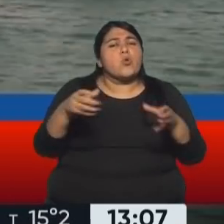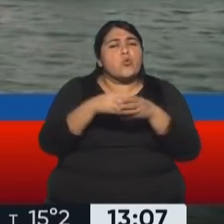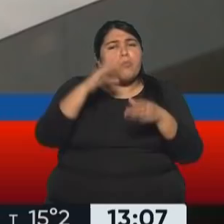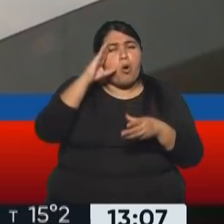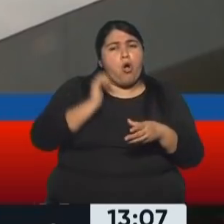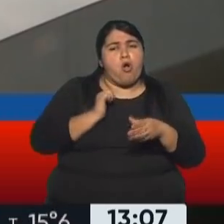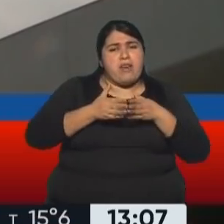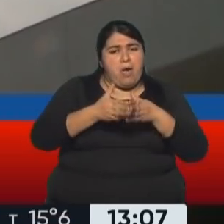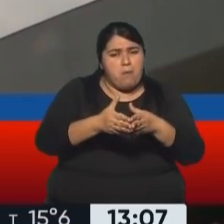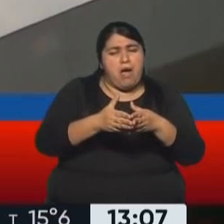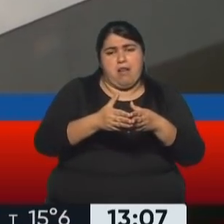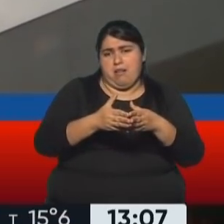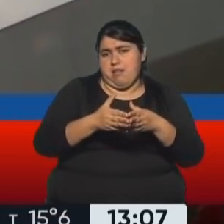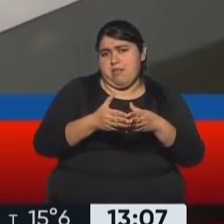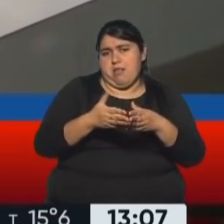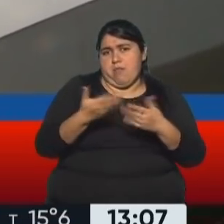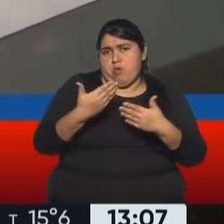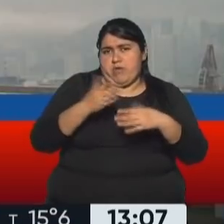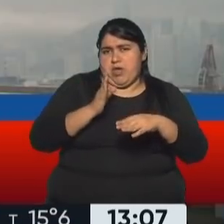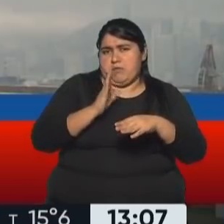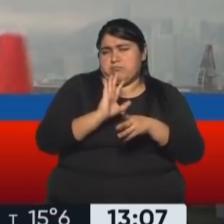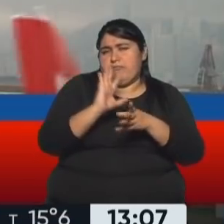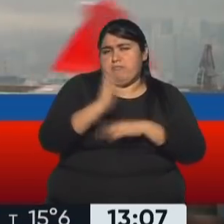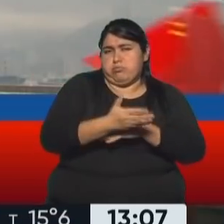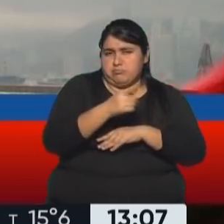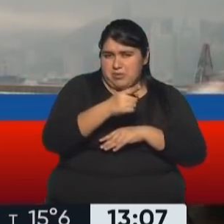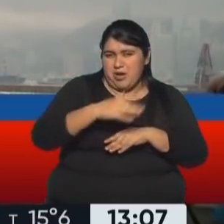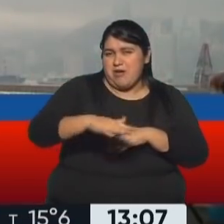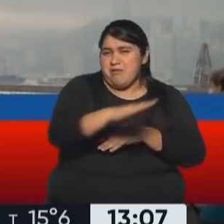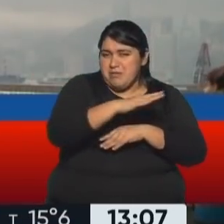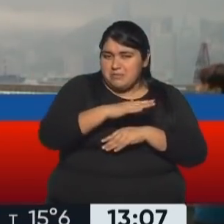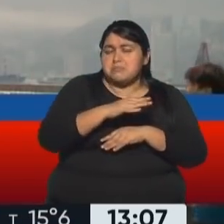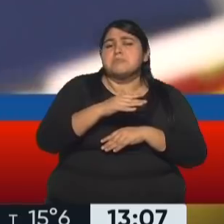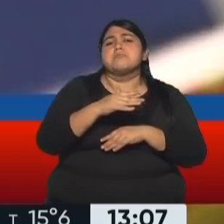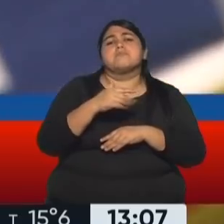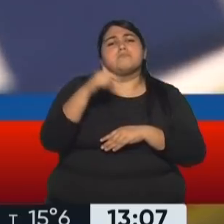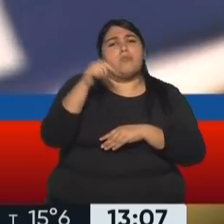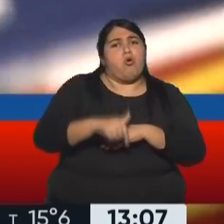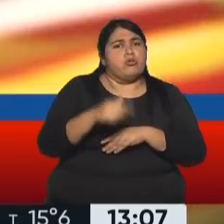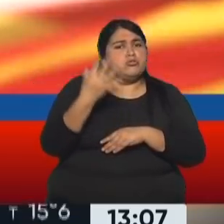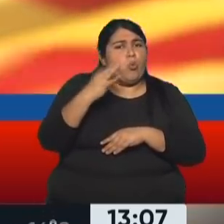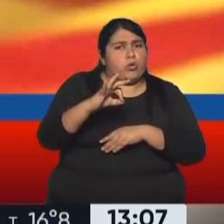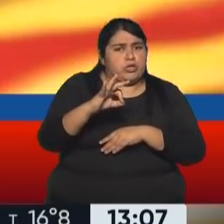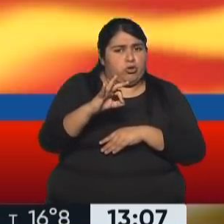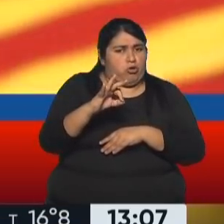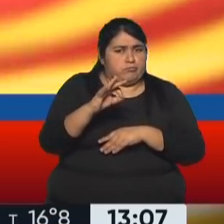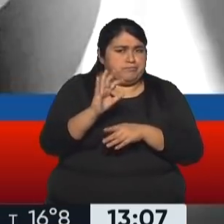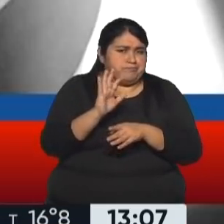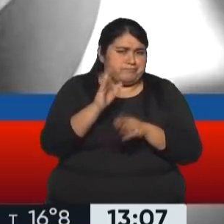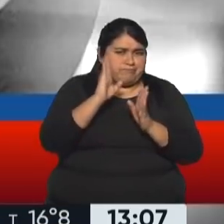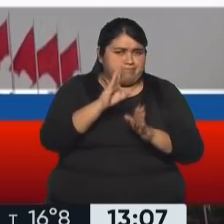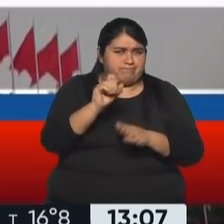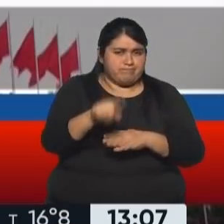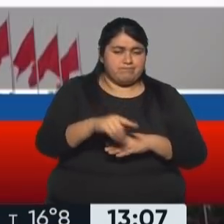capaz de proyectar su poder a nivel global y en misiones múltiples, una capacidad que hoy solo ostenta Estados Unidos.